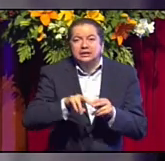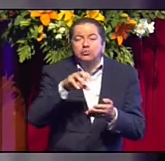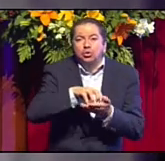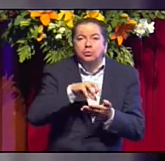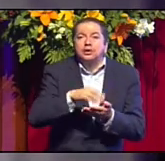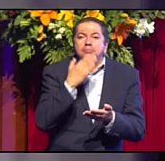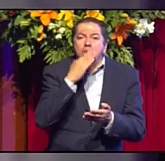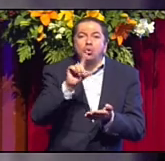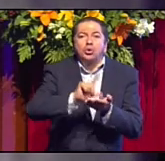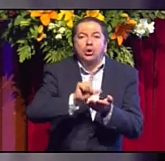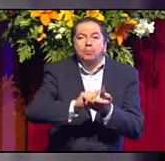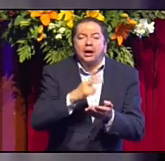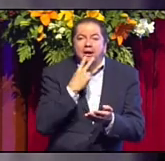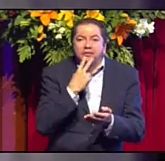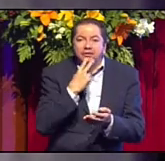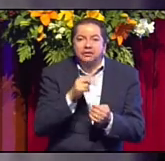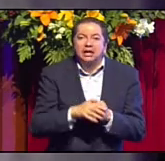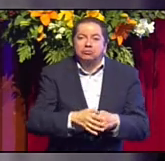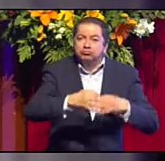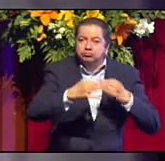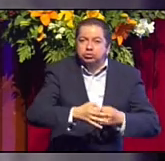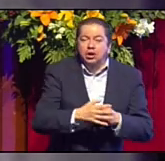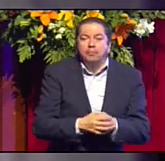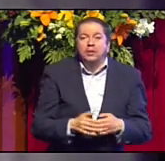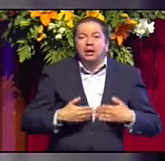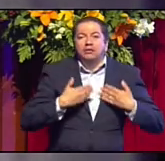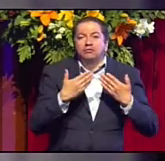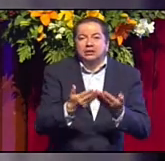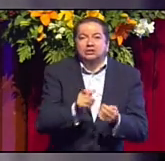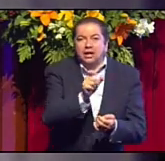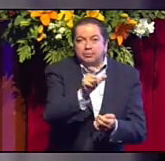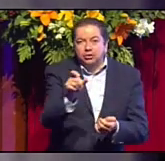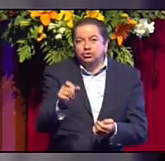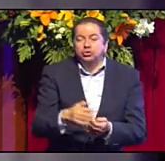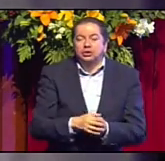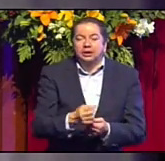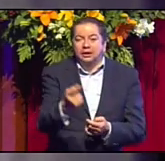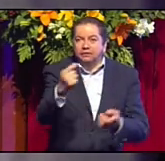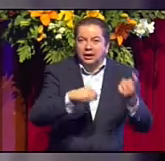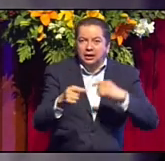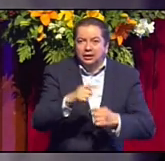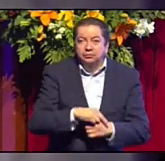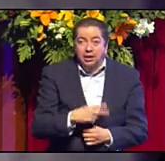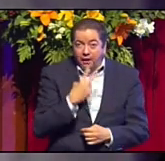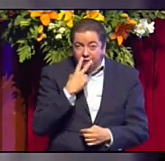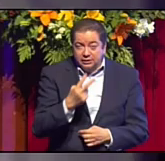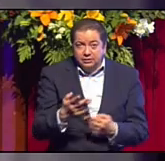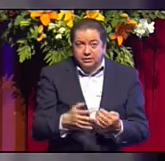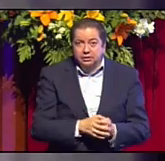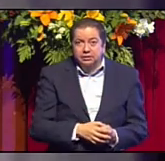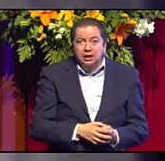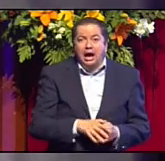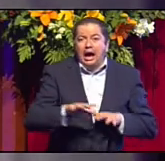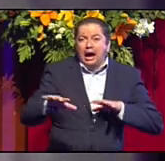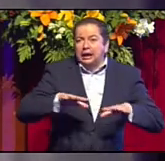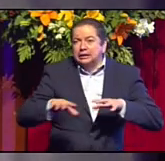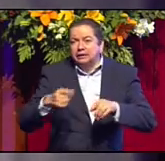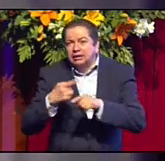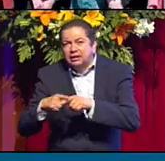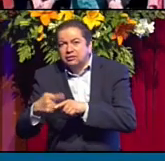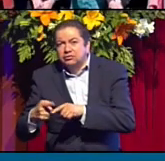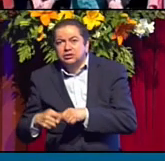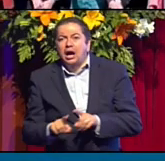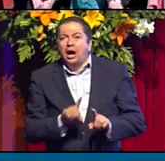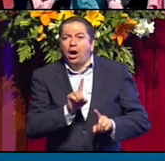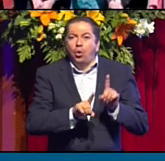para vivir y un mejor lugar efectivamente para ofrecerle a quienes nos vienen a visitar. Actividades por mil, participamos, mencionamos